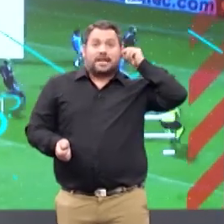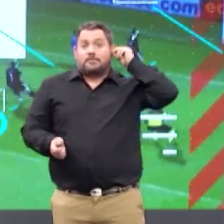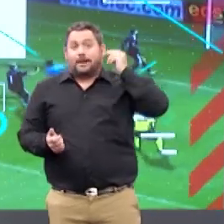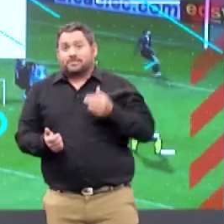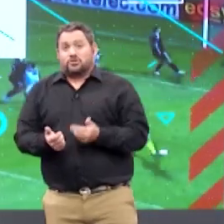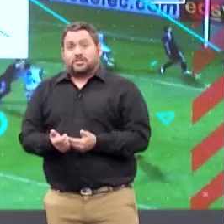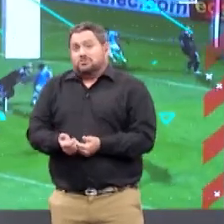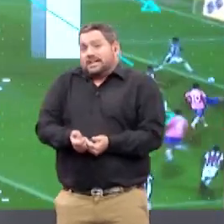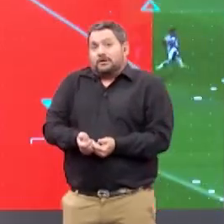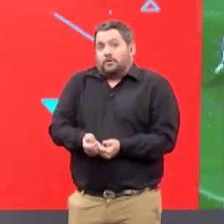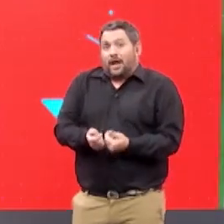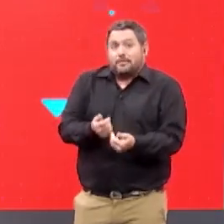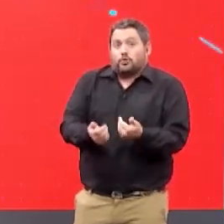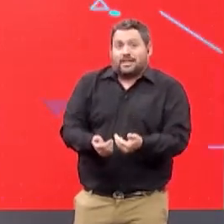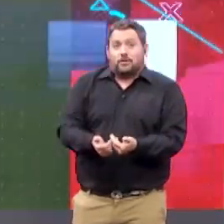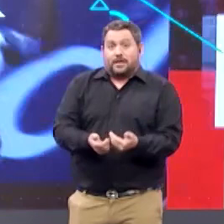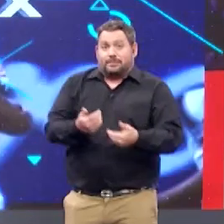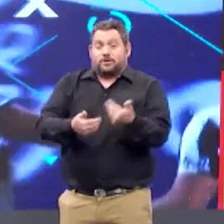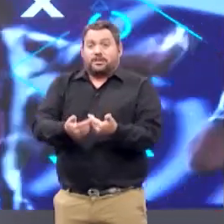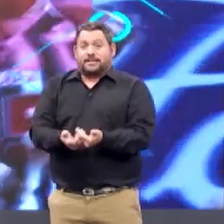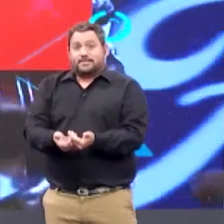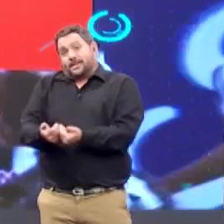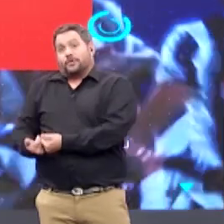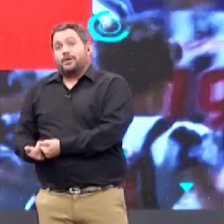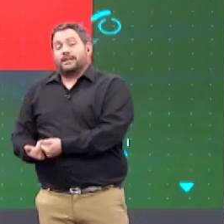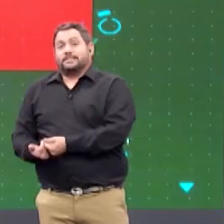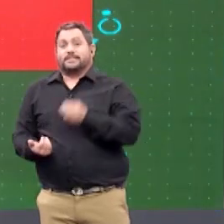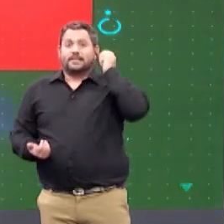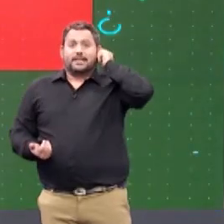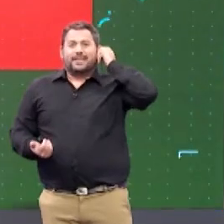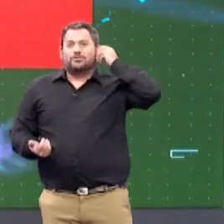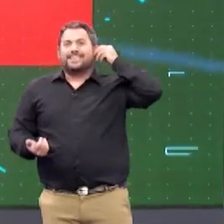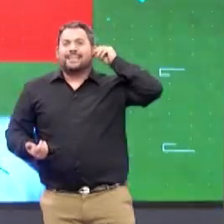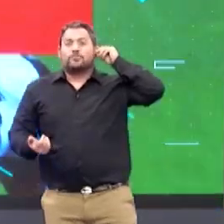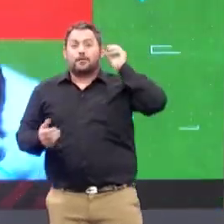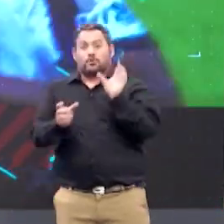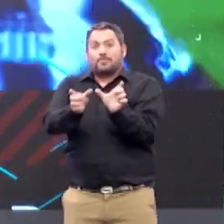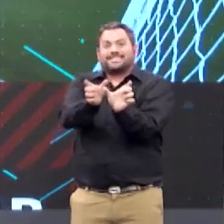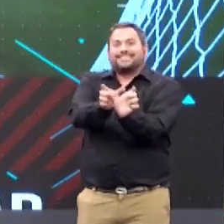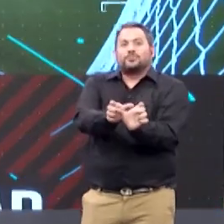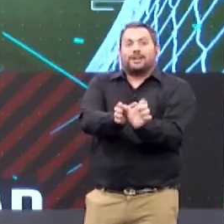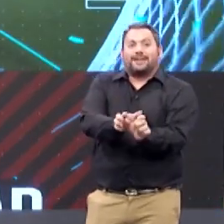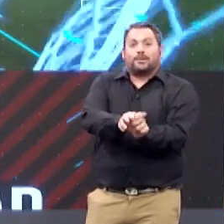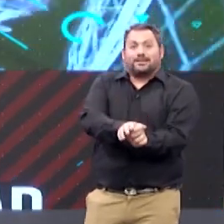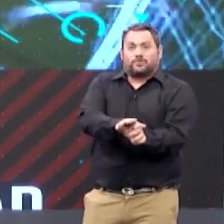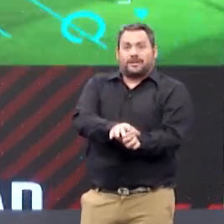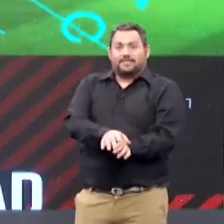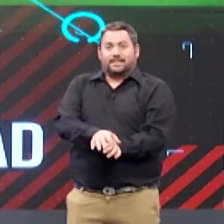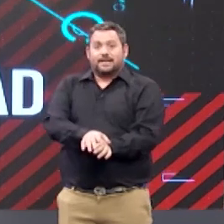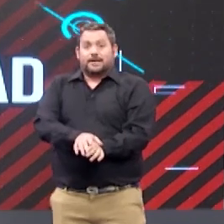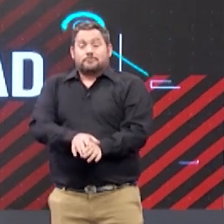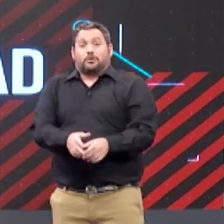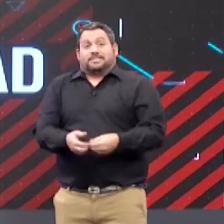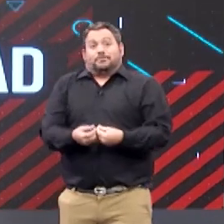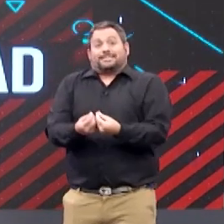o Ortegoza, y me parece que Ortegoza ha demostrado que en la mejoría de Talleres ha estado él en cancha. Y no tiene tanto para preocuparse en ese lugar neurálgico de